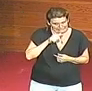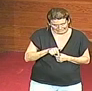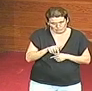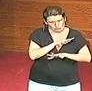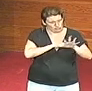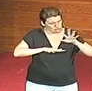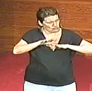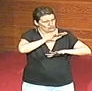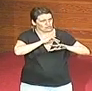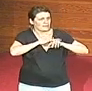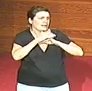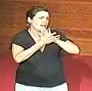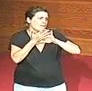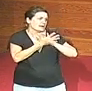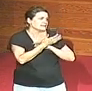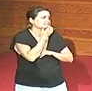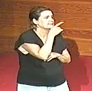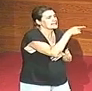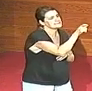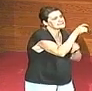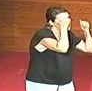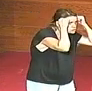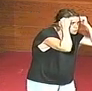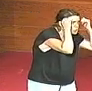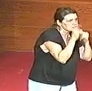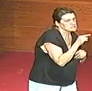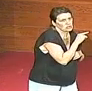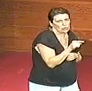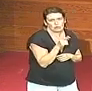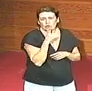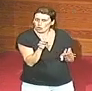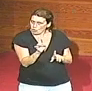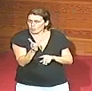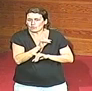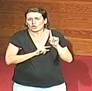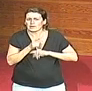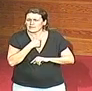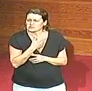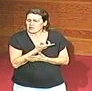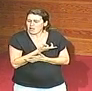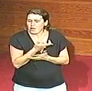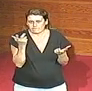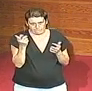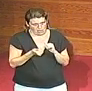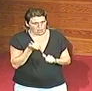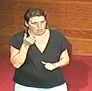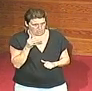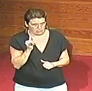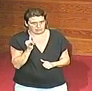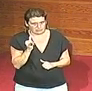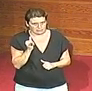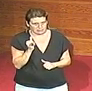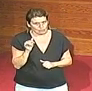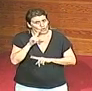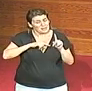para ponernos a hablar de si Pepito estudió X o Z, me da igual. Tenemos problemas mucho mayores. Tenemos un problema de